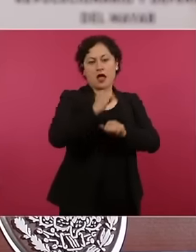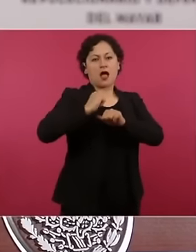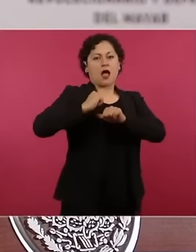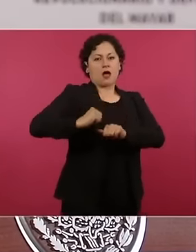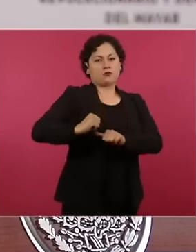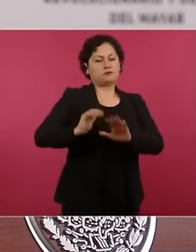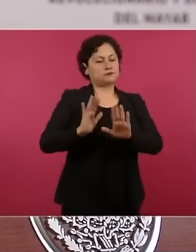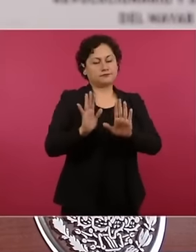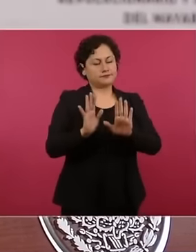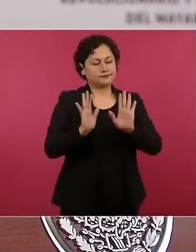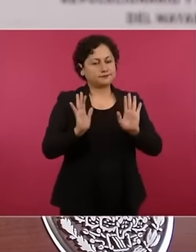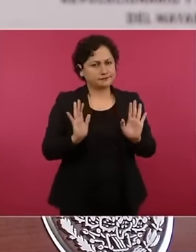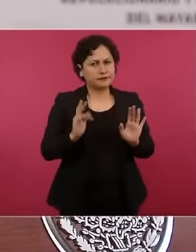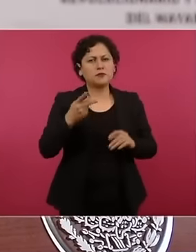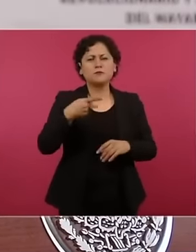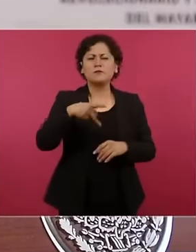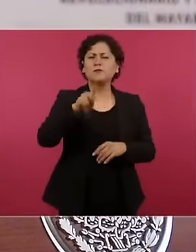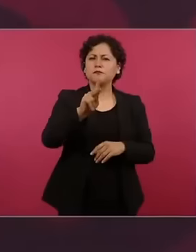de Texas